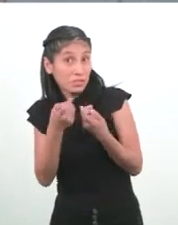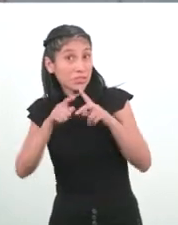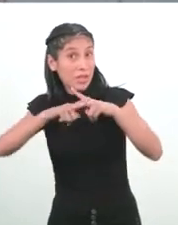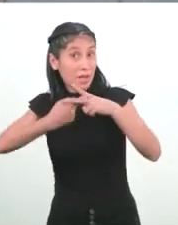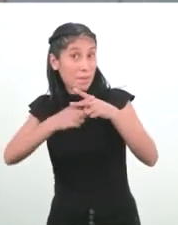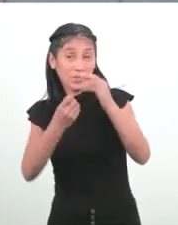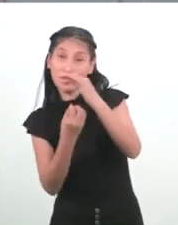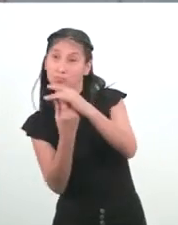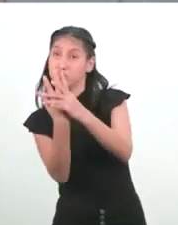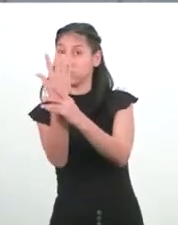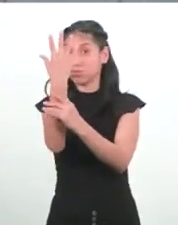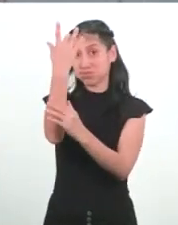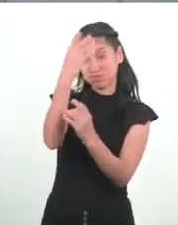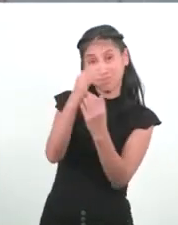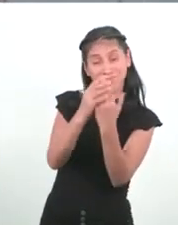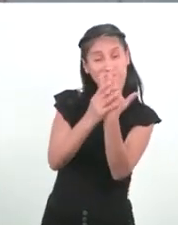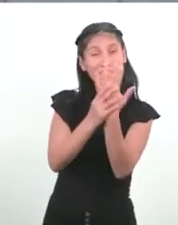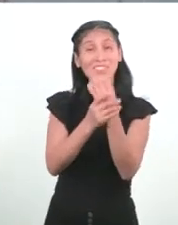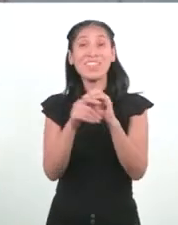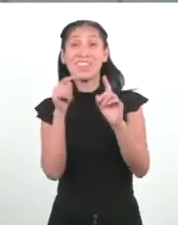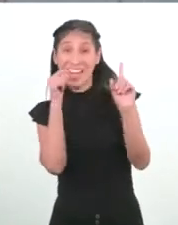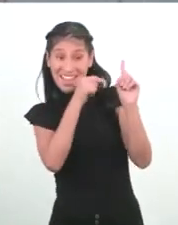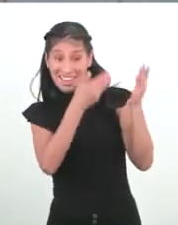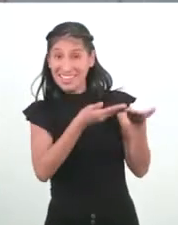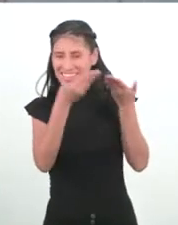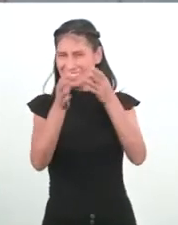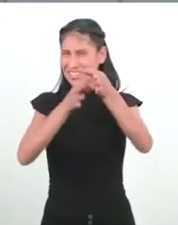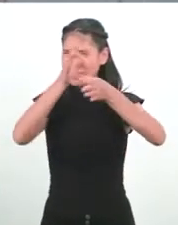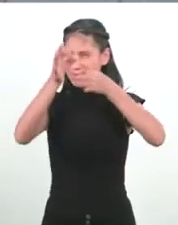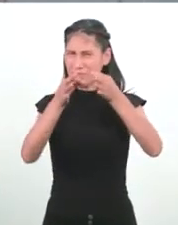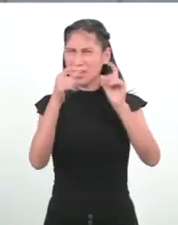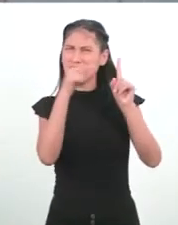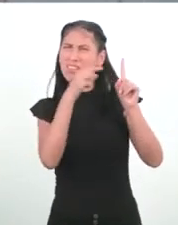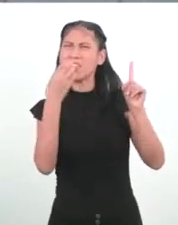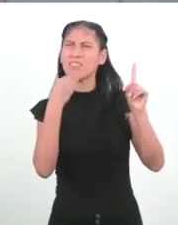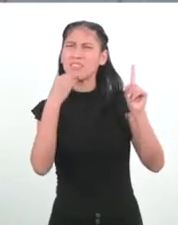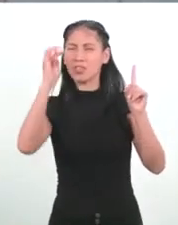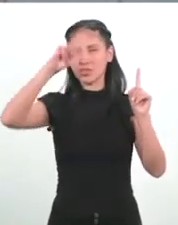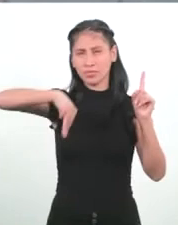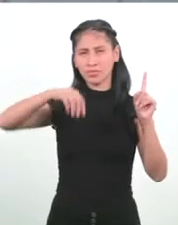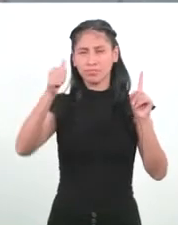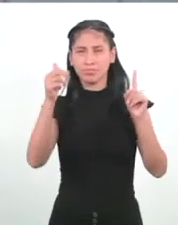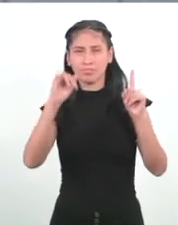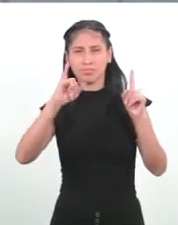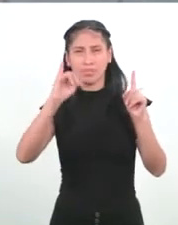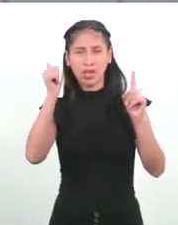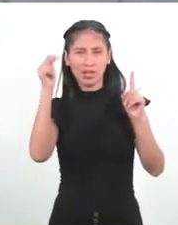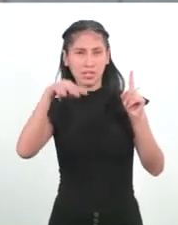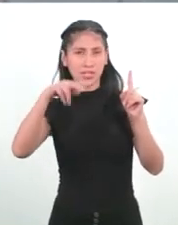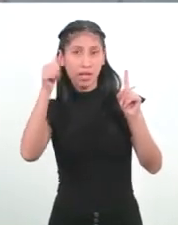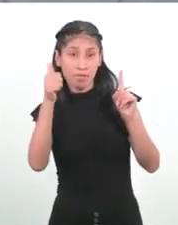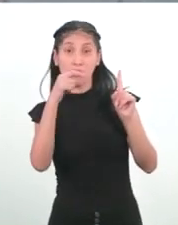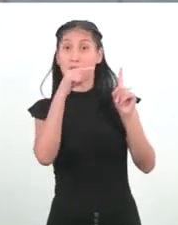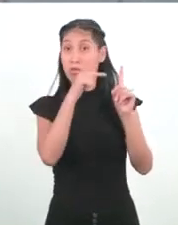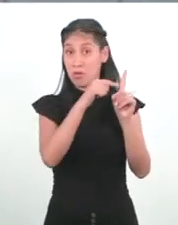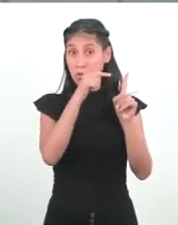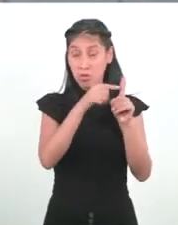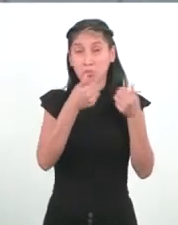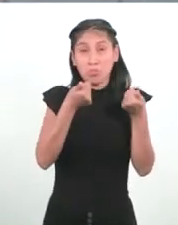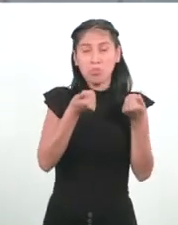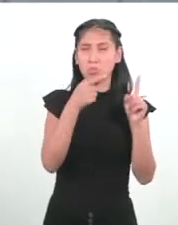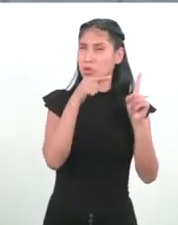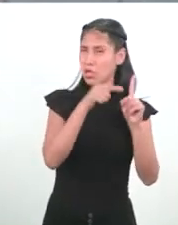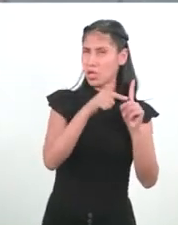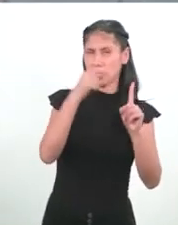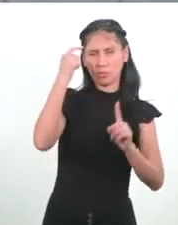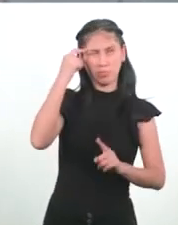a alguien que nos hablará de su propio emprendimiento. ¿Quién es? Mariana Costa, una chica que creó Laboratoria, un emprendimiento